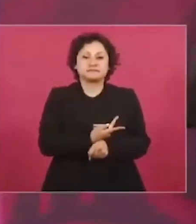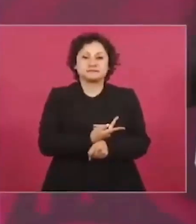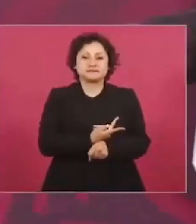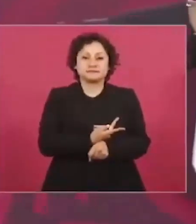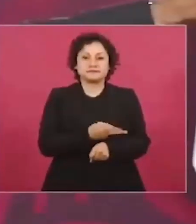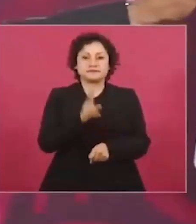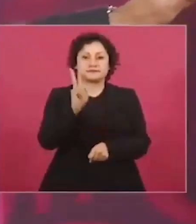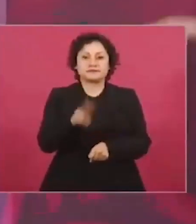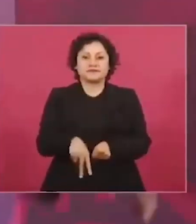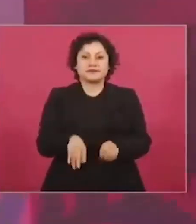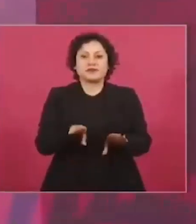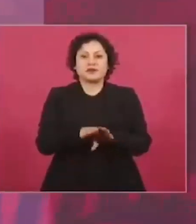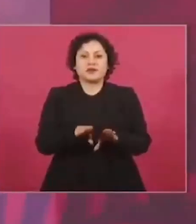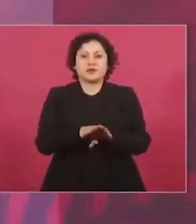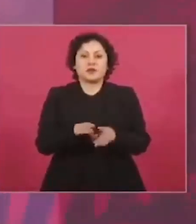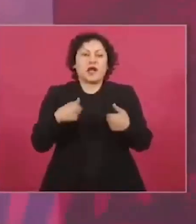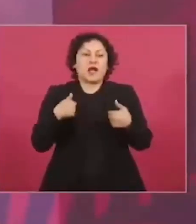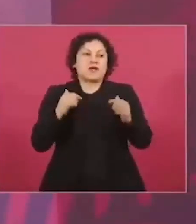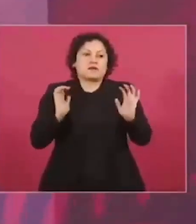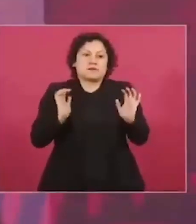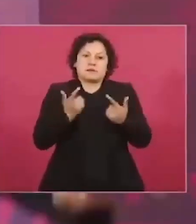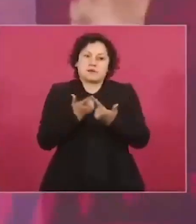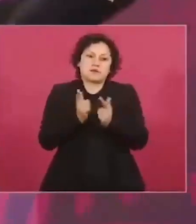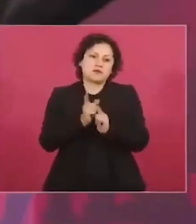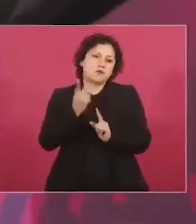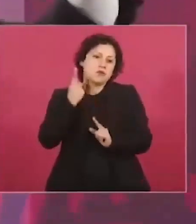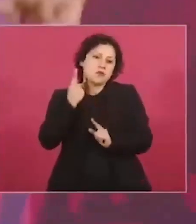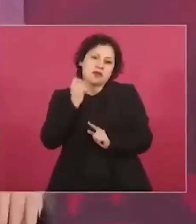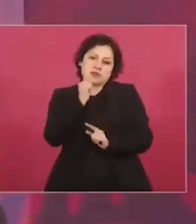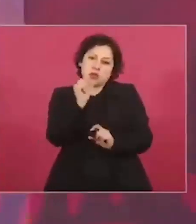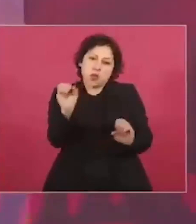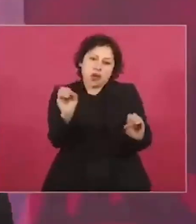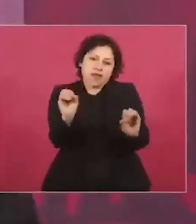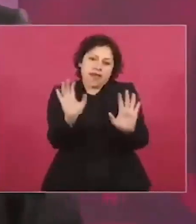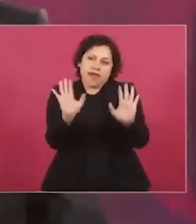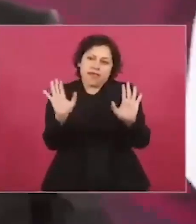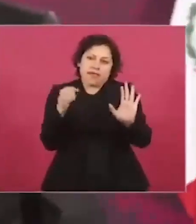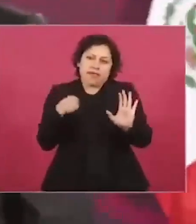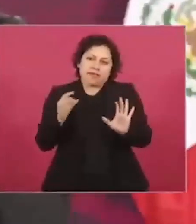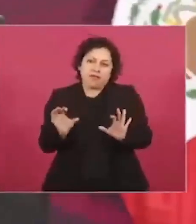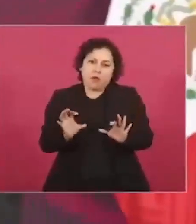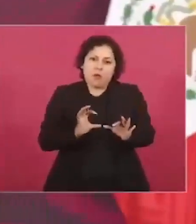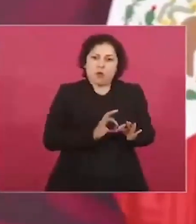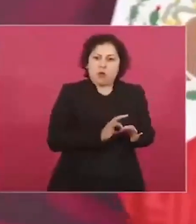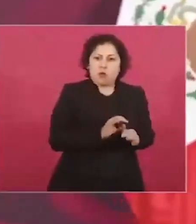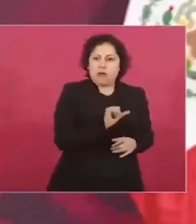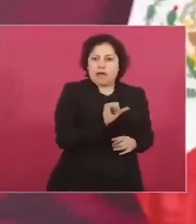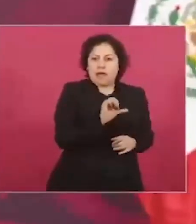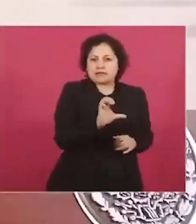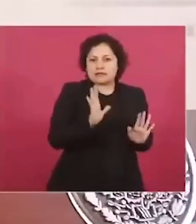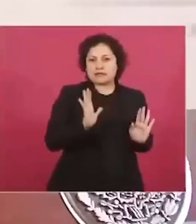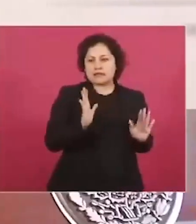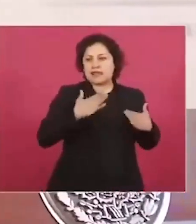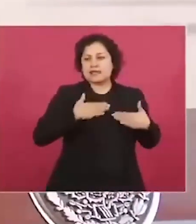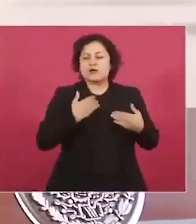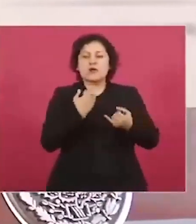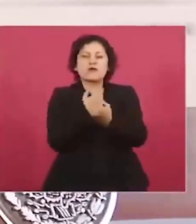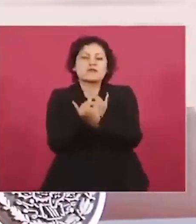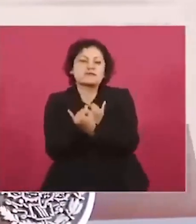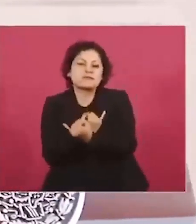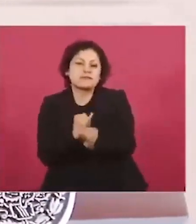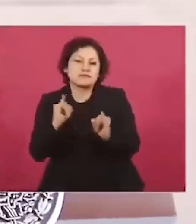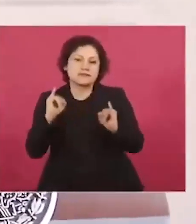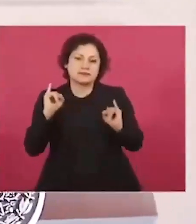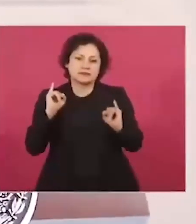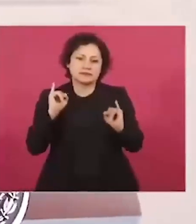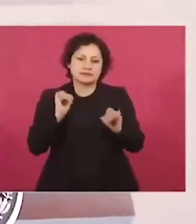INE, lo cual pues ha sido una lucha de décadas, de que nos ha traído sin duda hasta aquí,